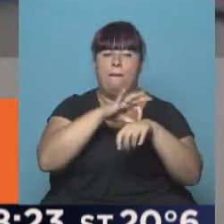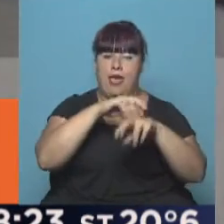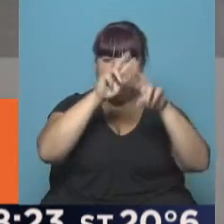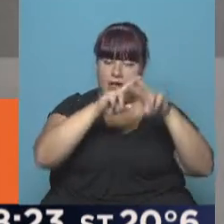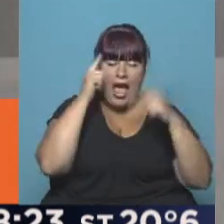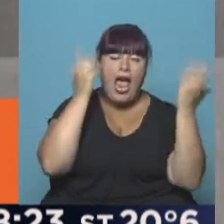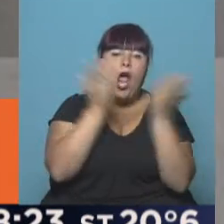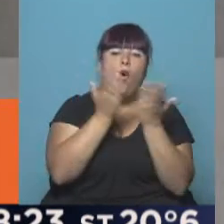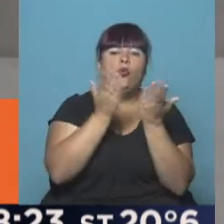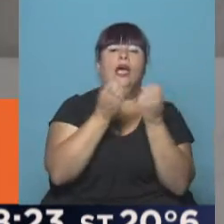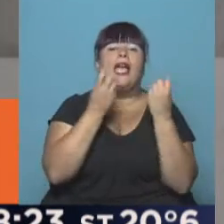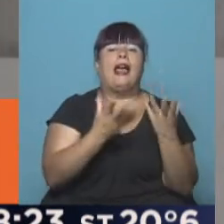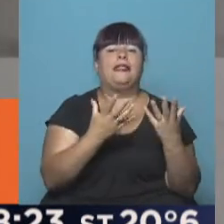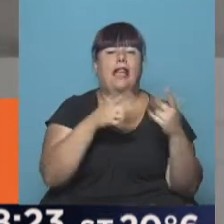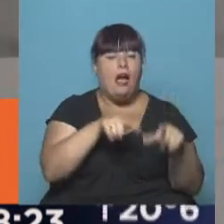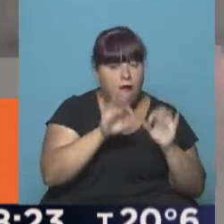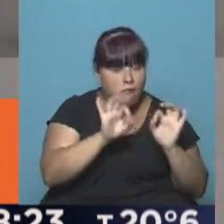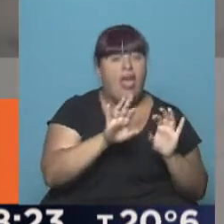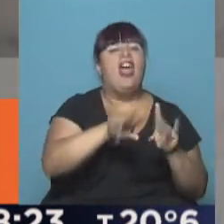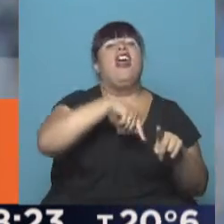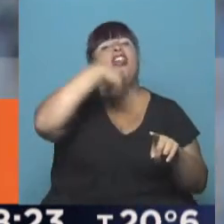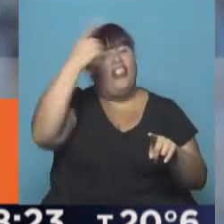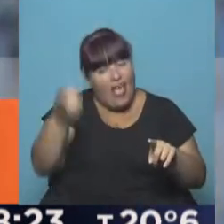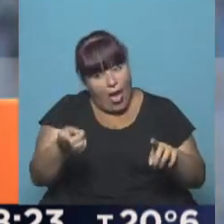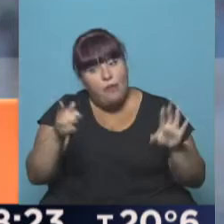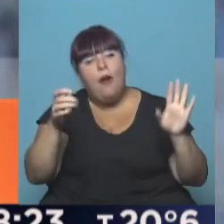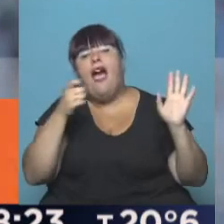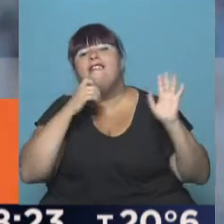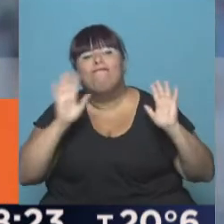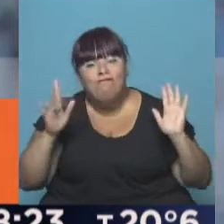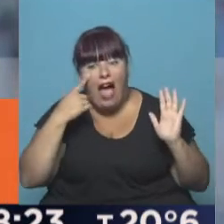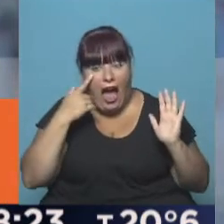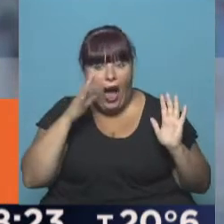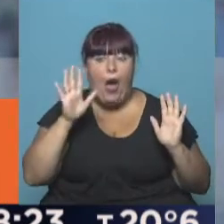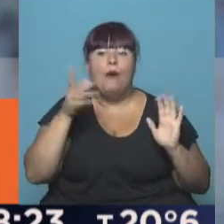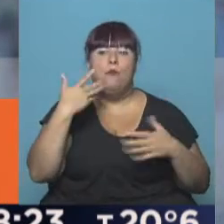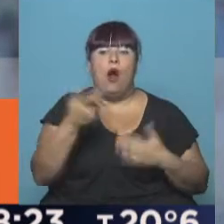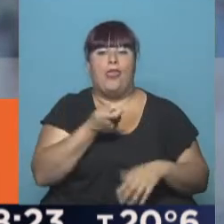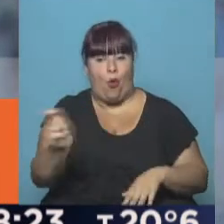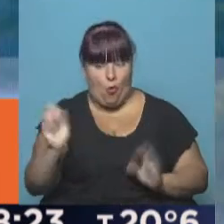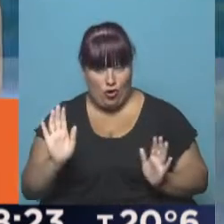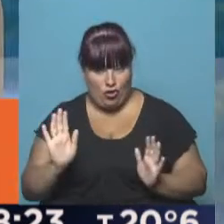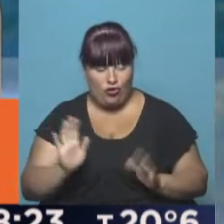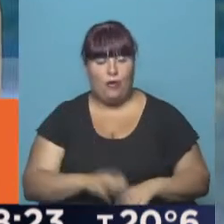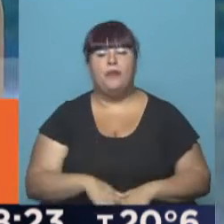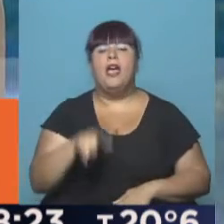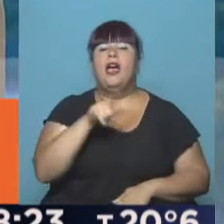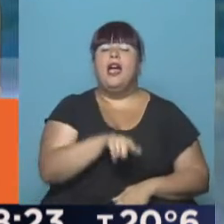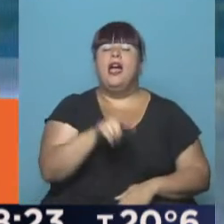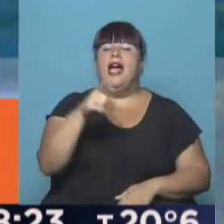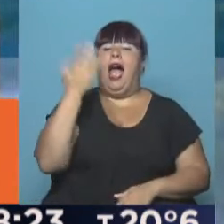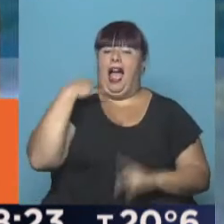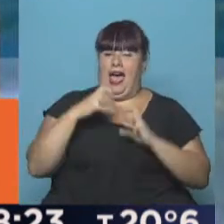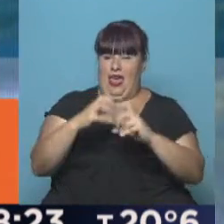que evalúe la situación y recibir después en todo caso que pase a la etapa judicial diputado cuando